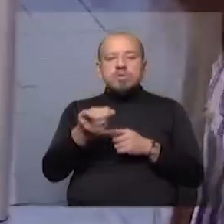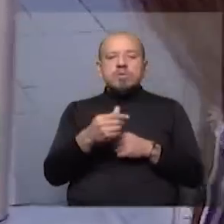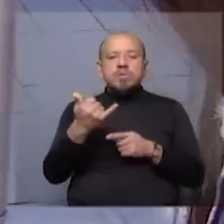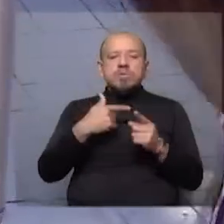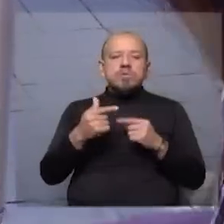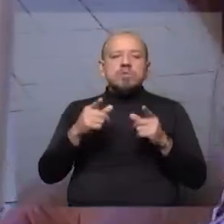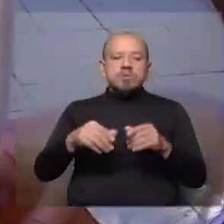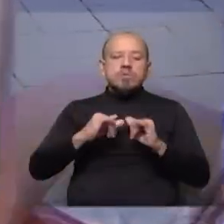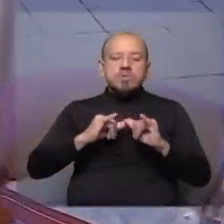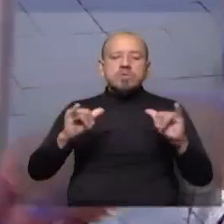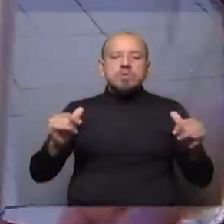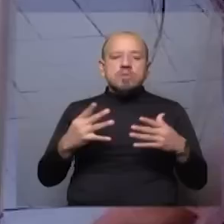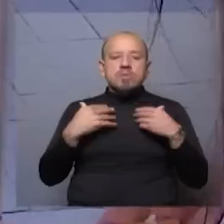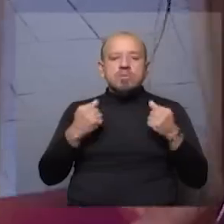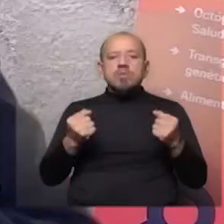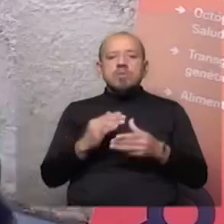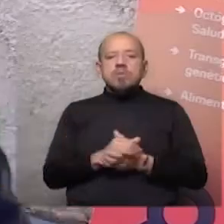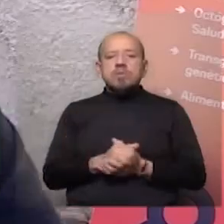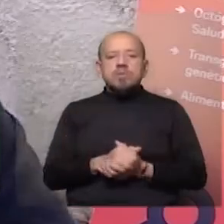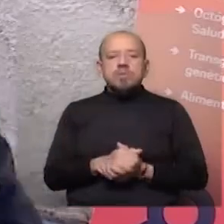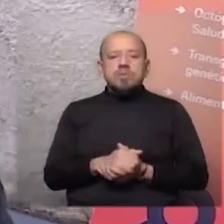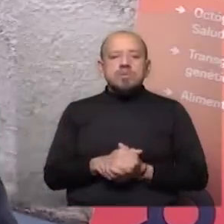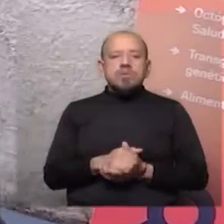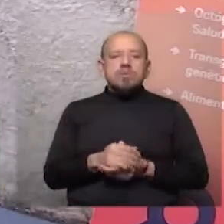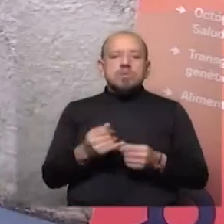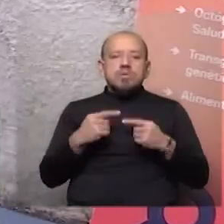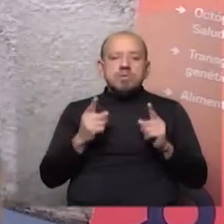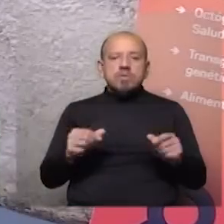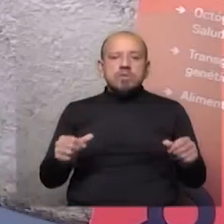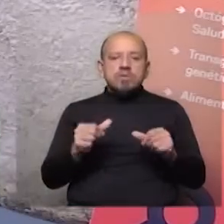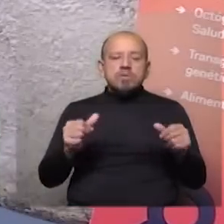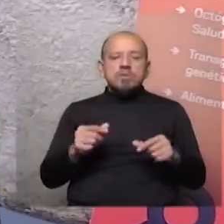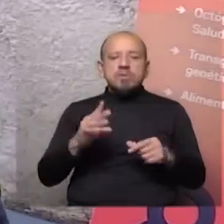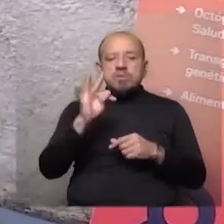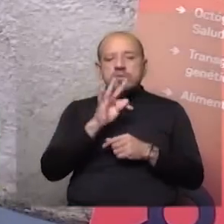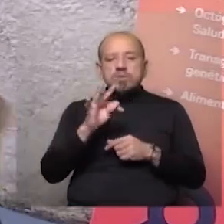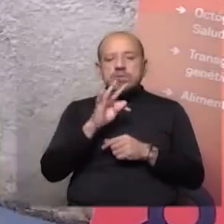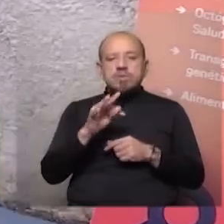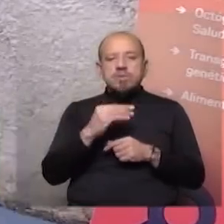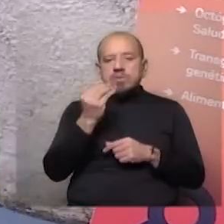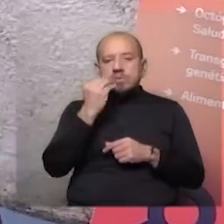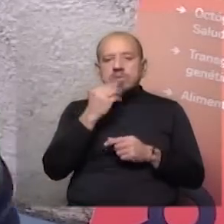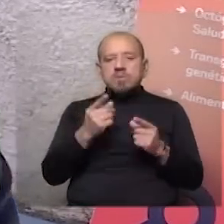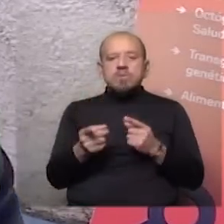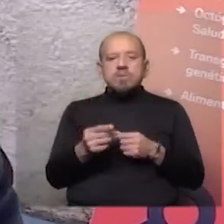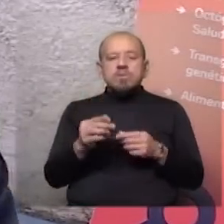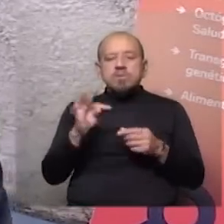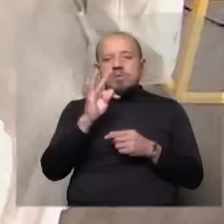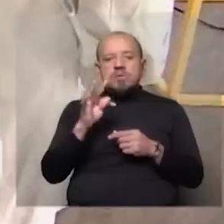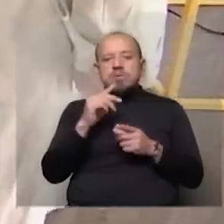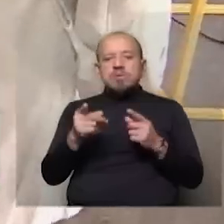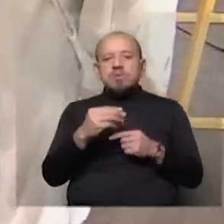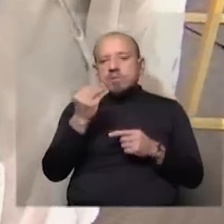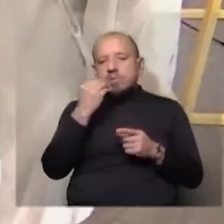sean promotores de alimentación saludable y después nosotros además hacemos talleres en territorio de alimentación saludable y segura talleres de manipulación